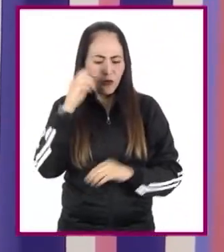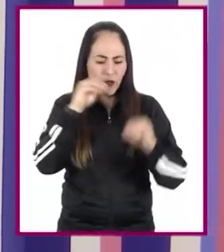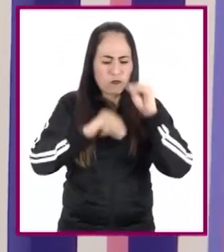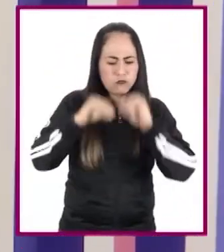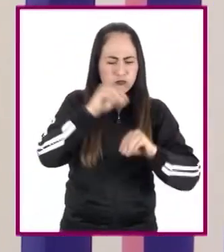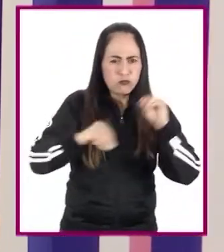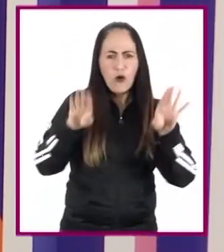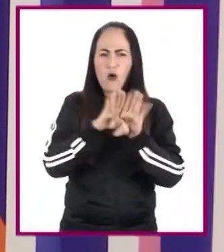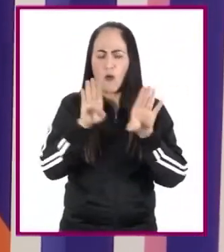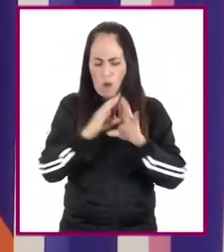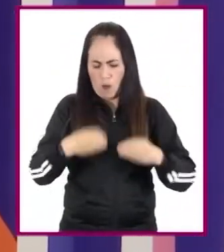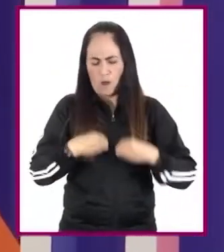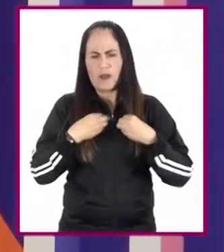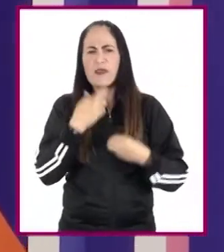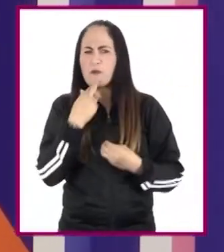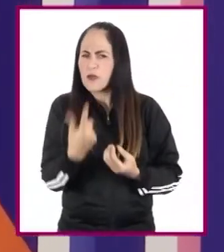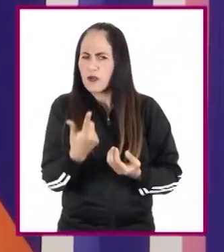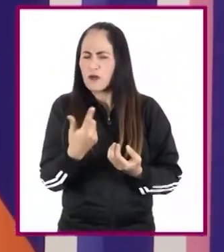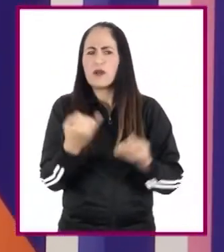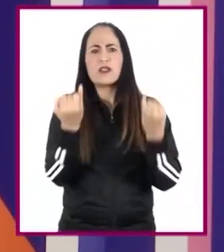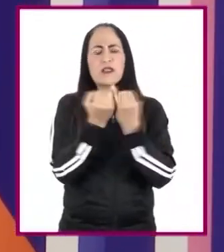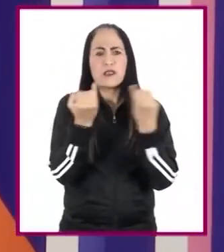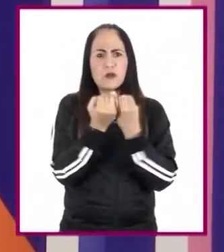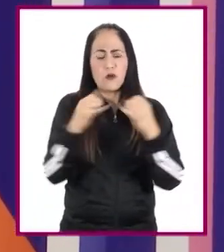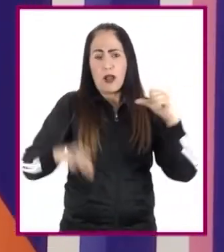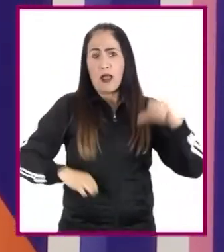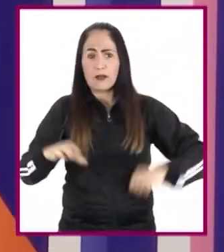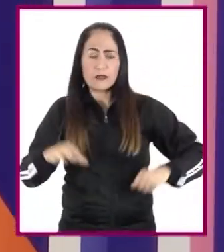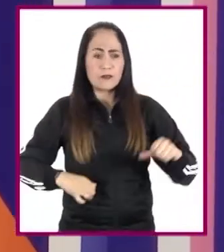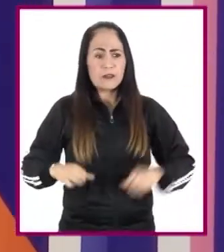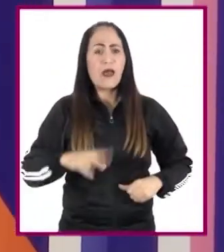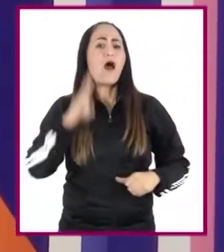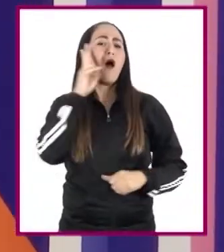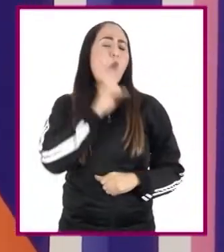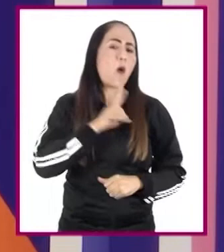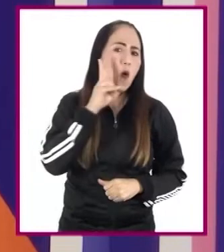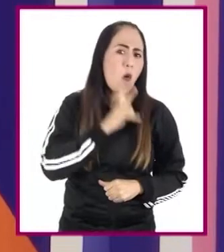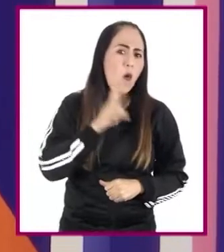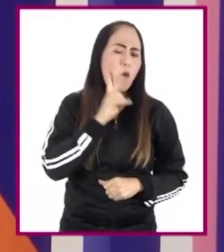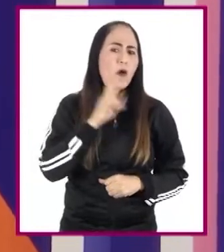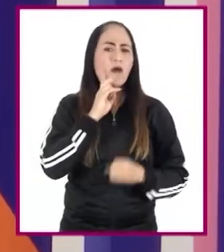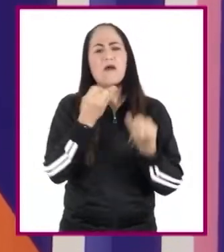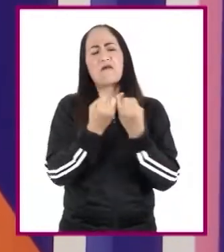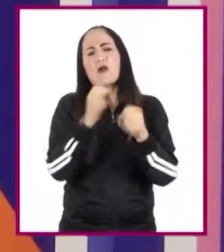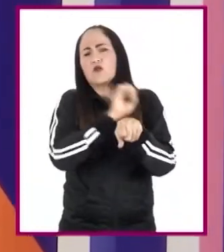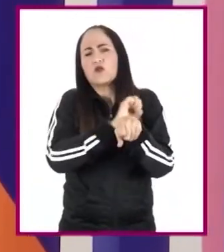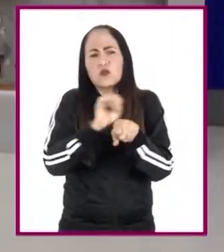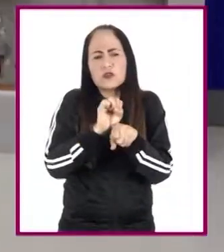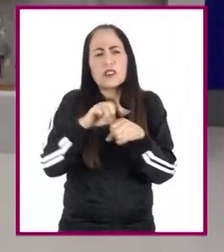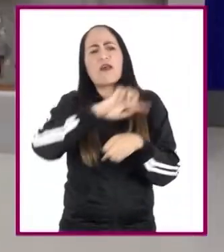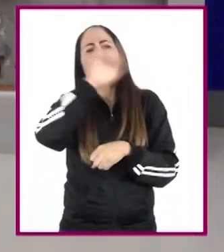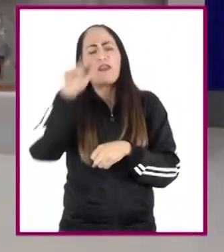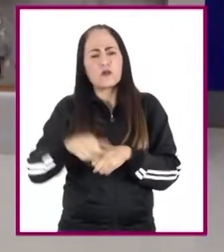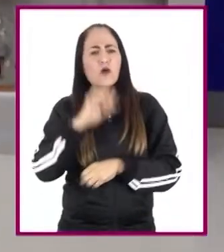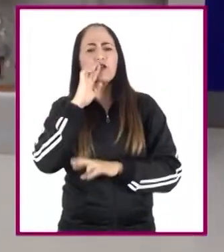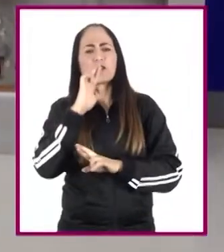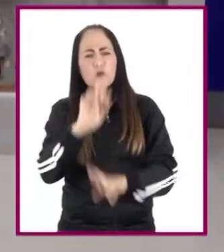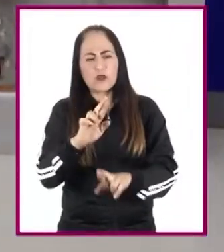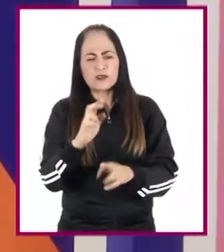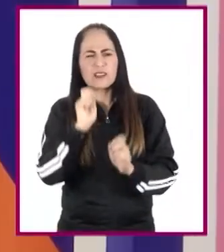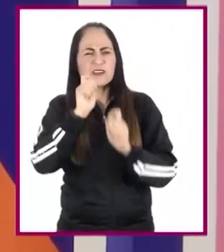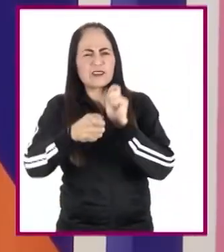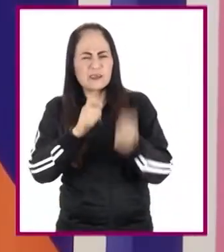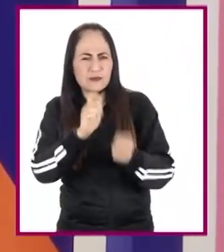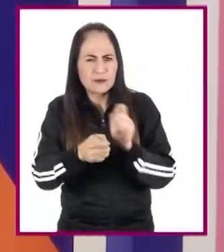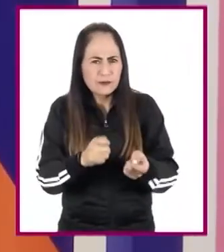de la calidad de vida, además del desarrollo de actividades experimentales sencillas y la interpretación de los resultados. Para